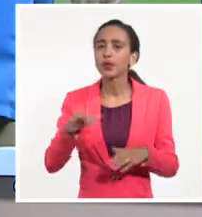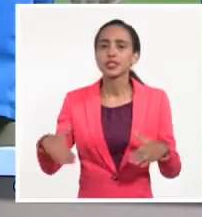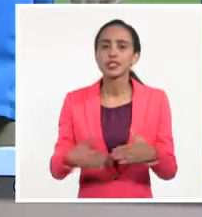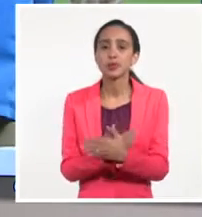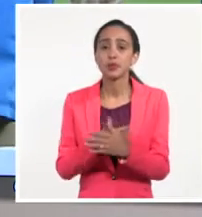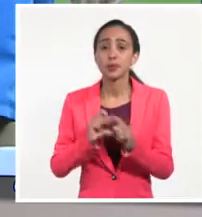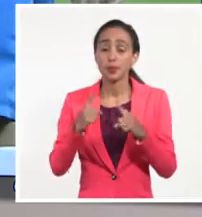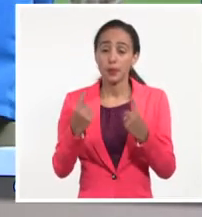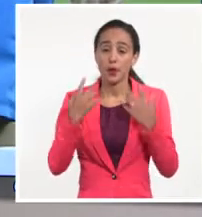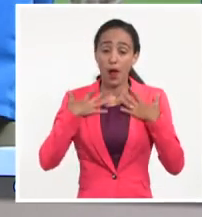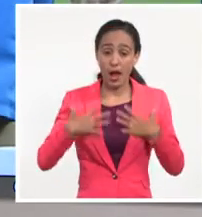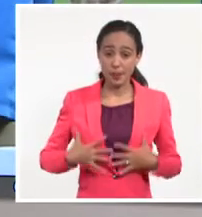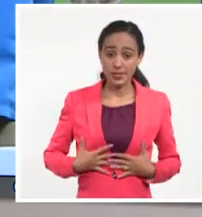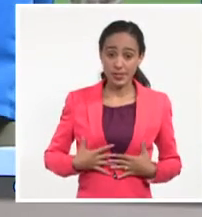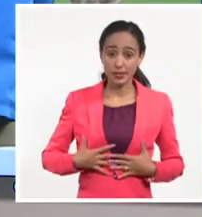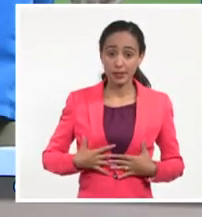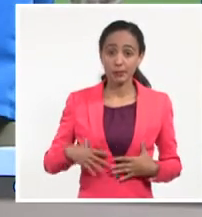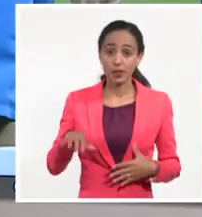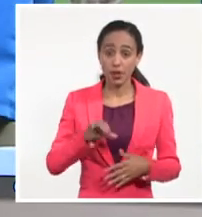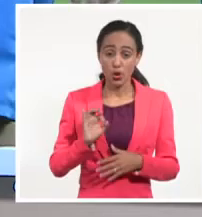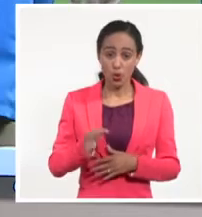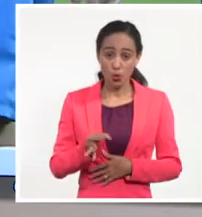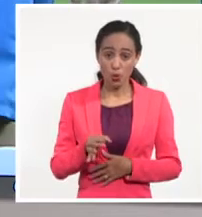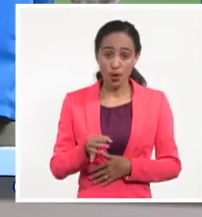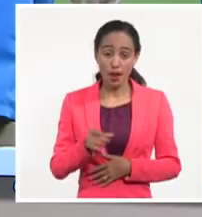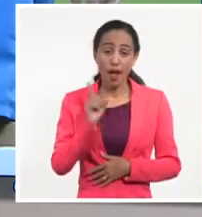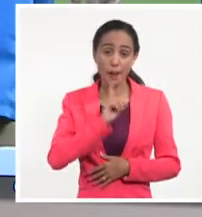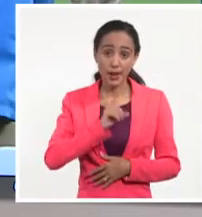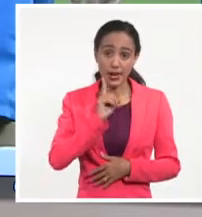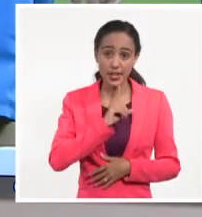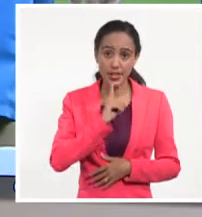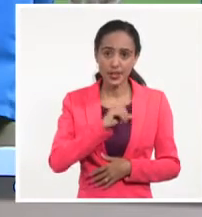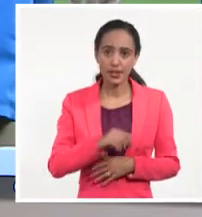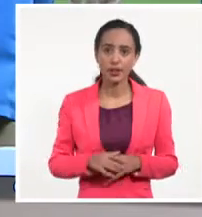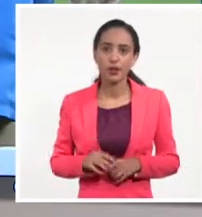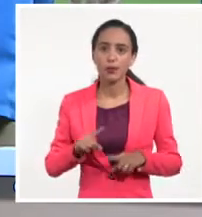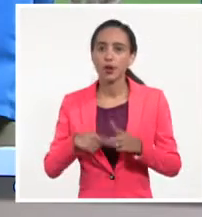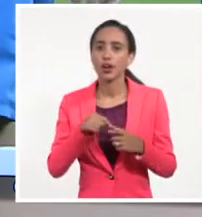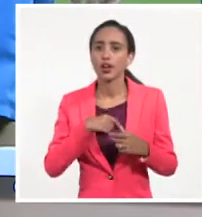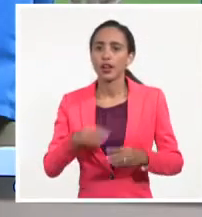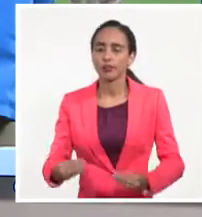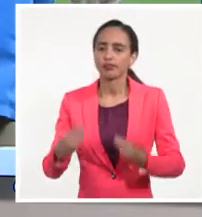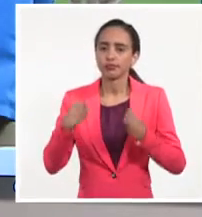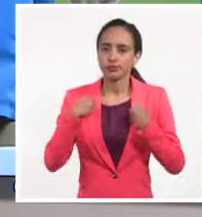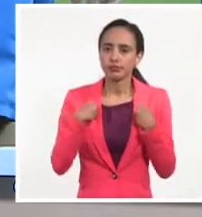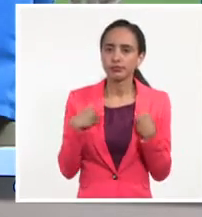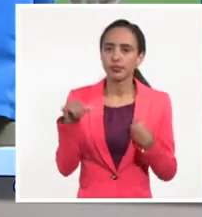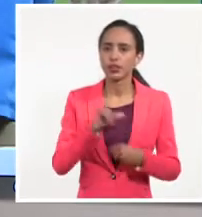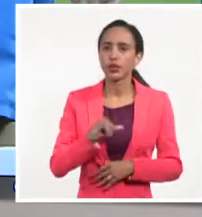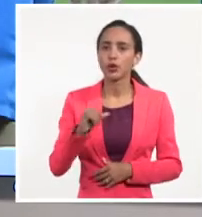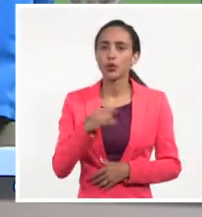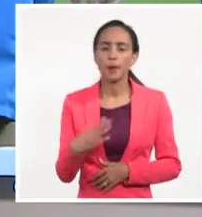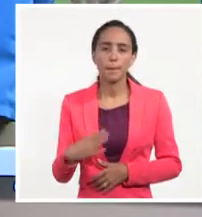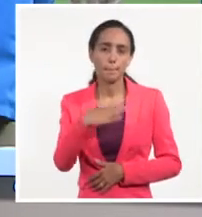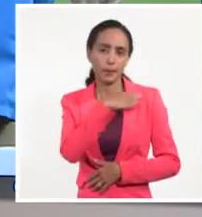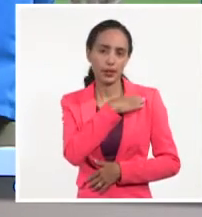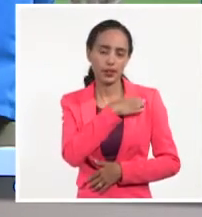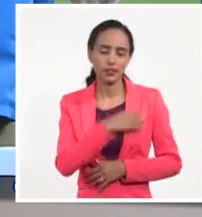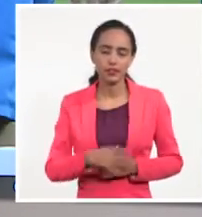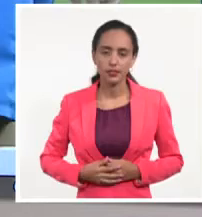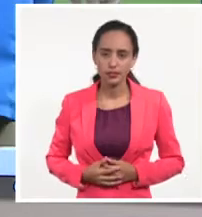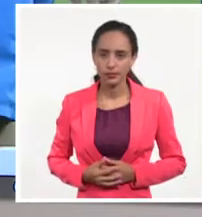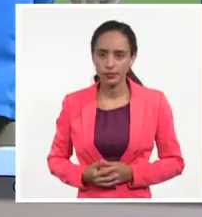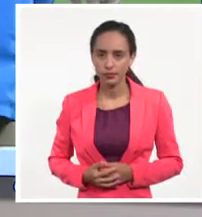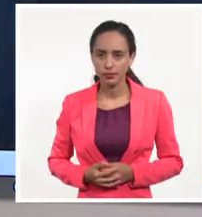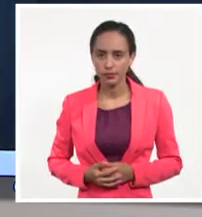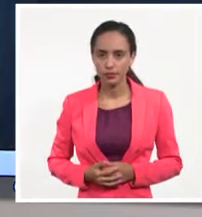camiseta amarilla de la Selección Nacional de Fútbol que Bolsonaro ha robado para sí y quien la porte es considerado un militante del bolsonarismo.